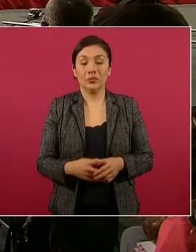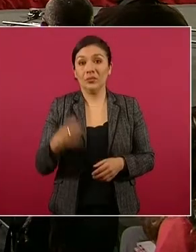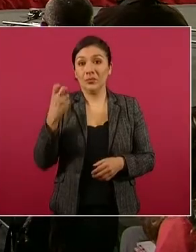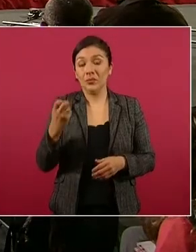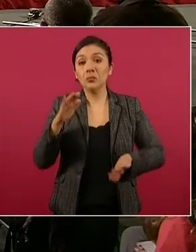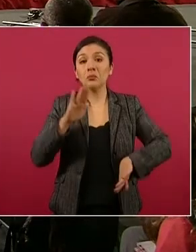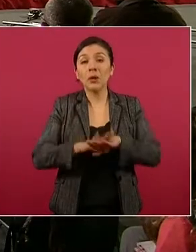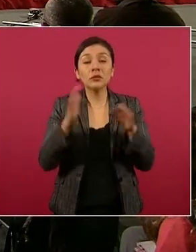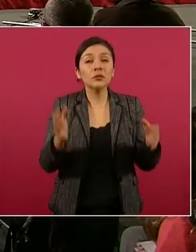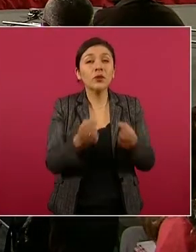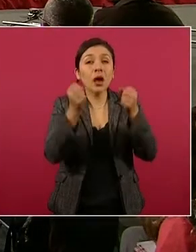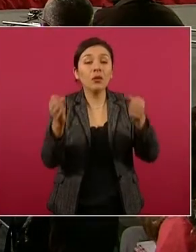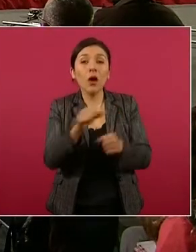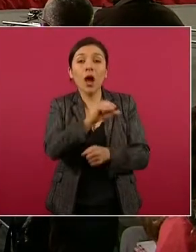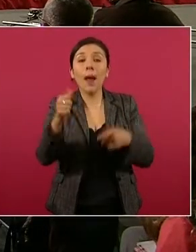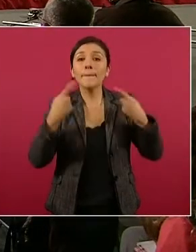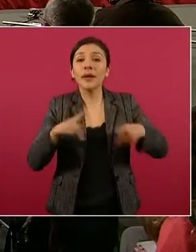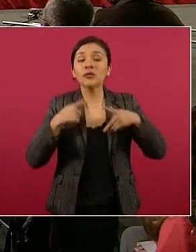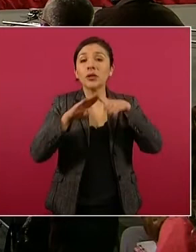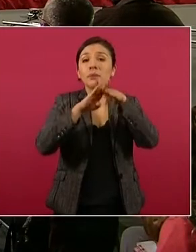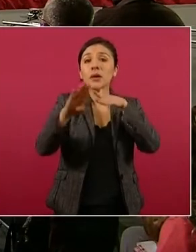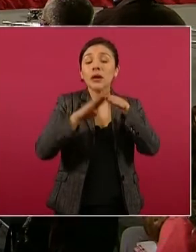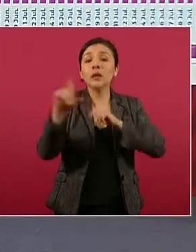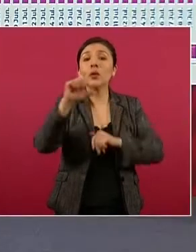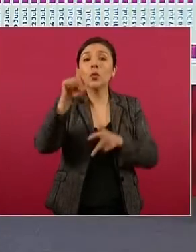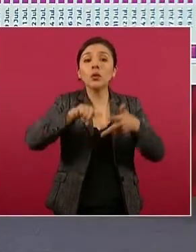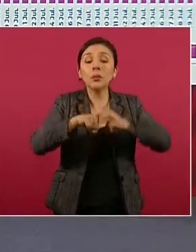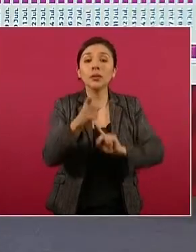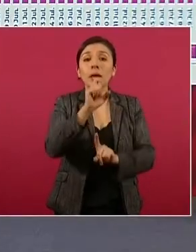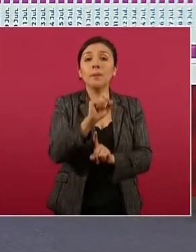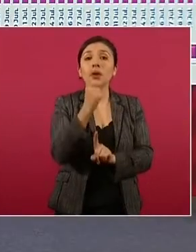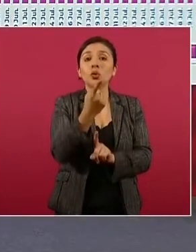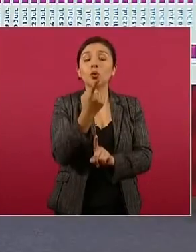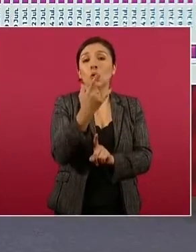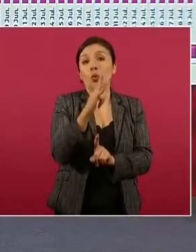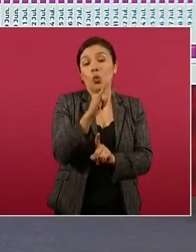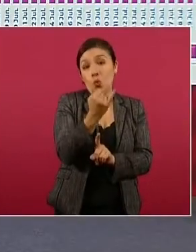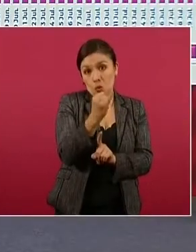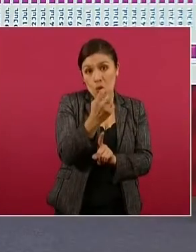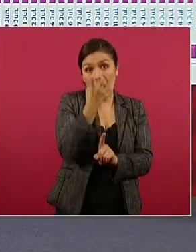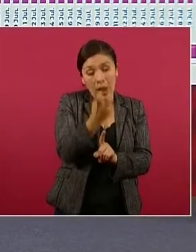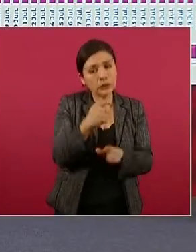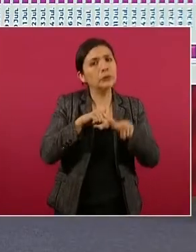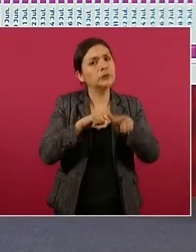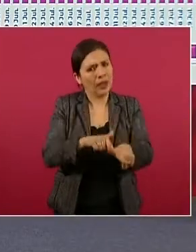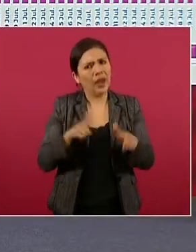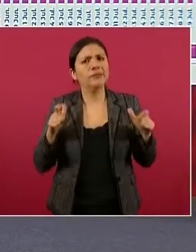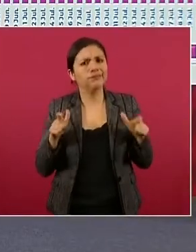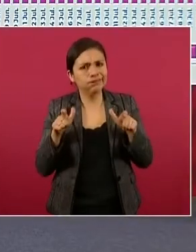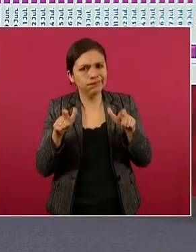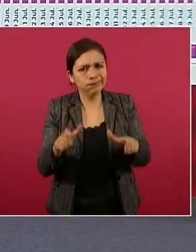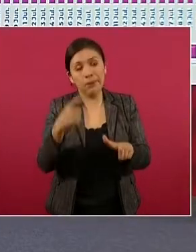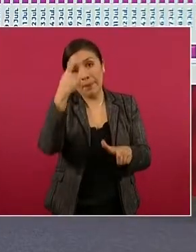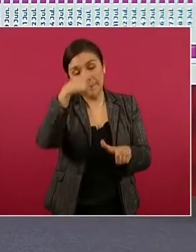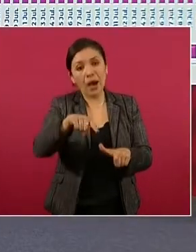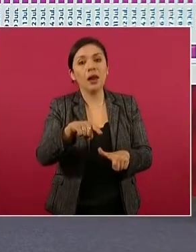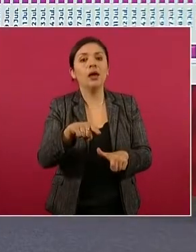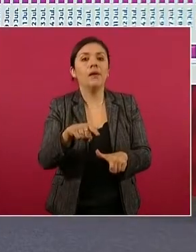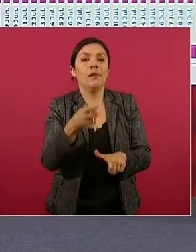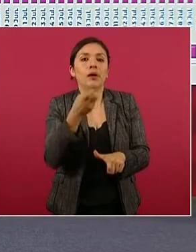reforzamiento repito desde el 21 de junio este reforzamiento va a continuar desde para poder